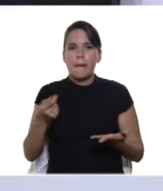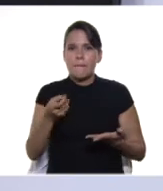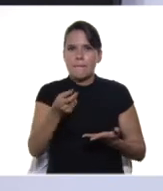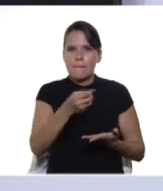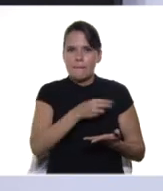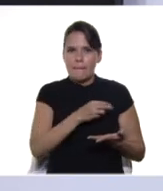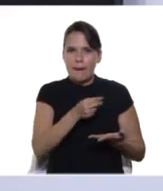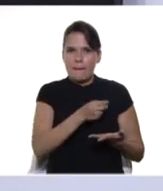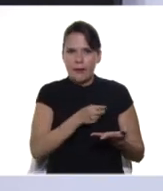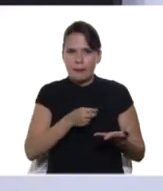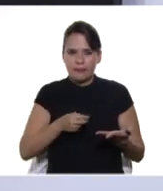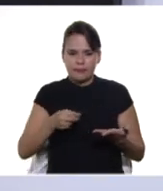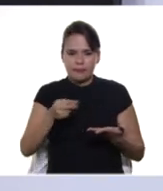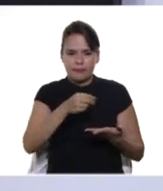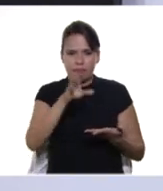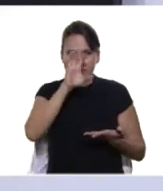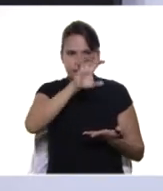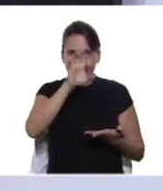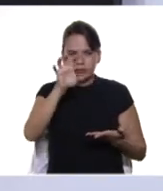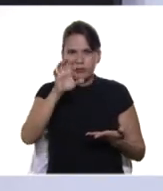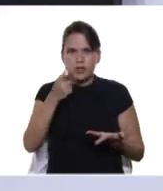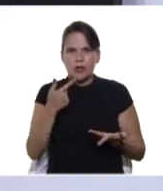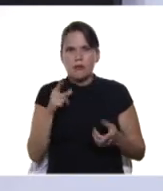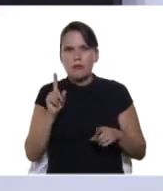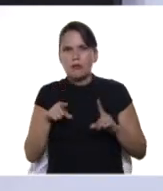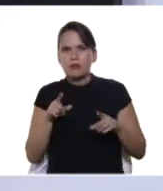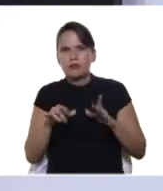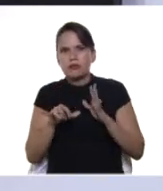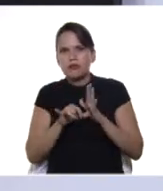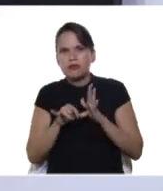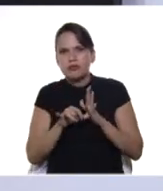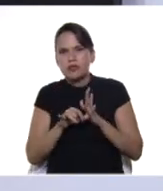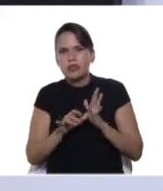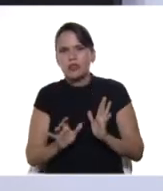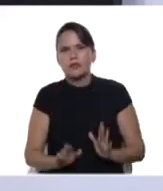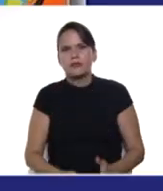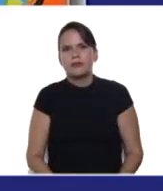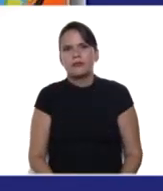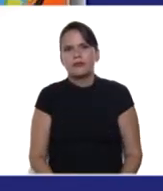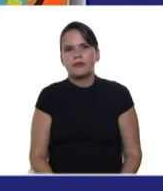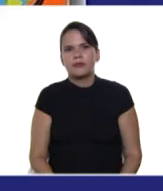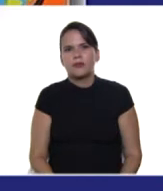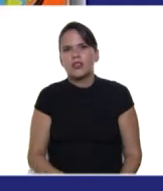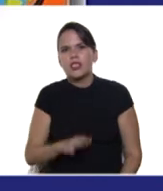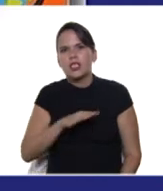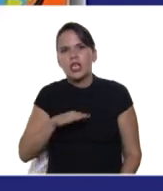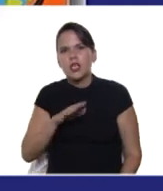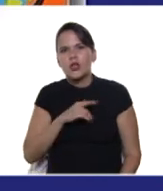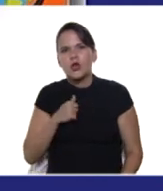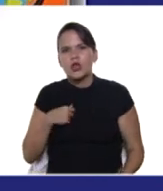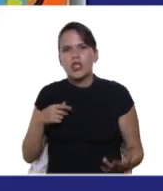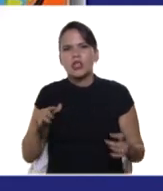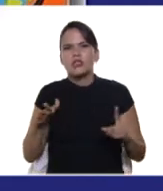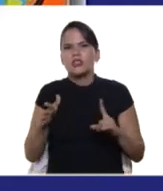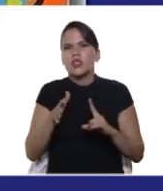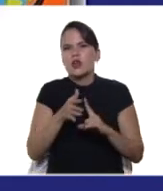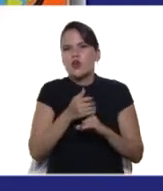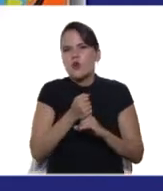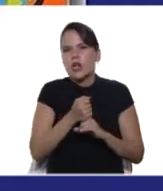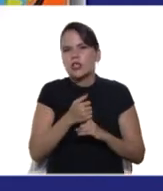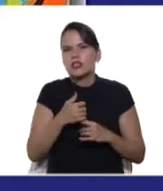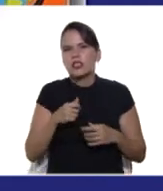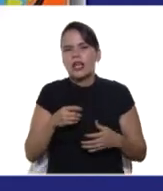es que, fíjense, es una aproximación bastante acertada de dónde está ubicada el sistema de